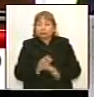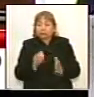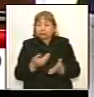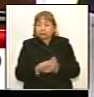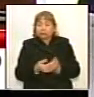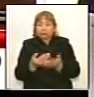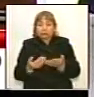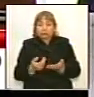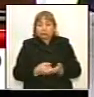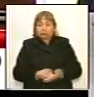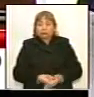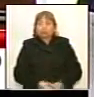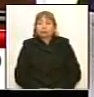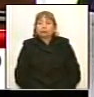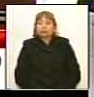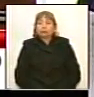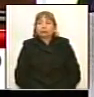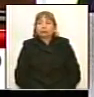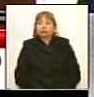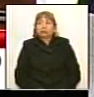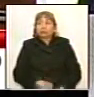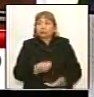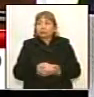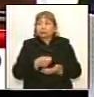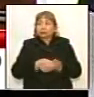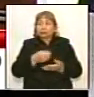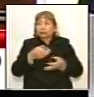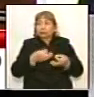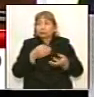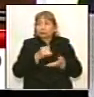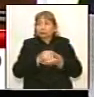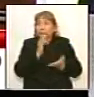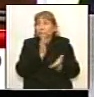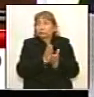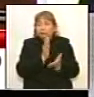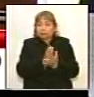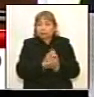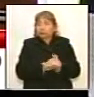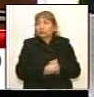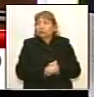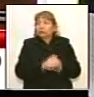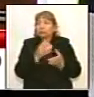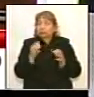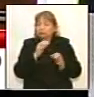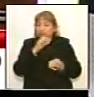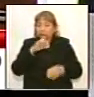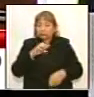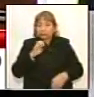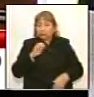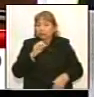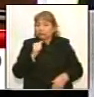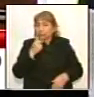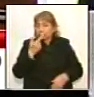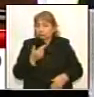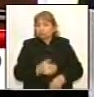restricciones correspondientes. Dime. El financiamiento ilegal genera la sanción administrativa, civil y penal respectiva.